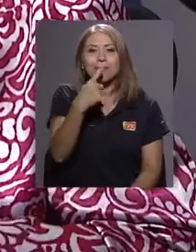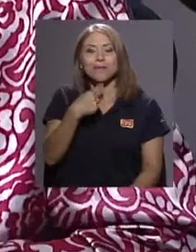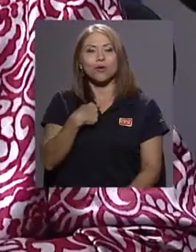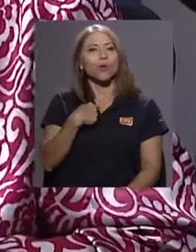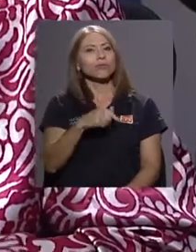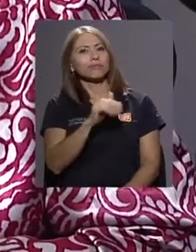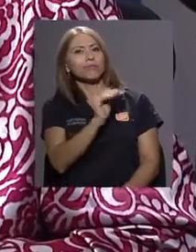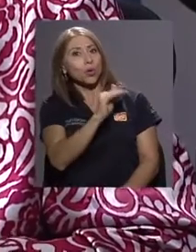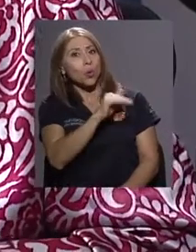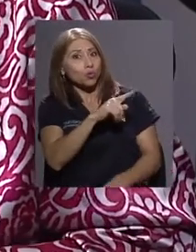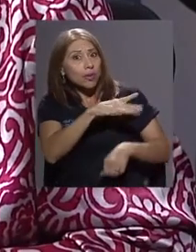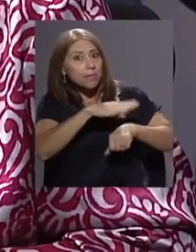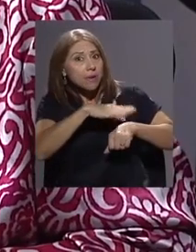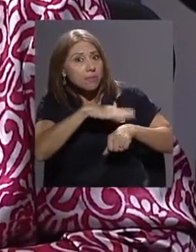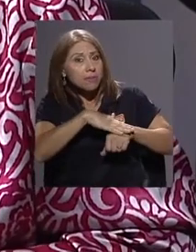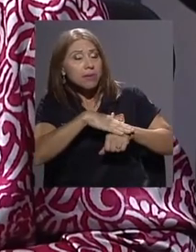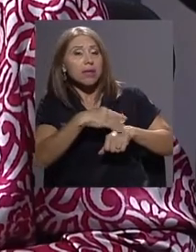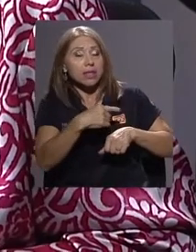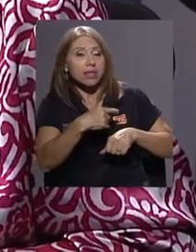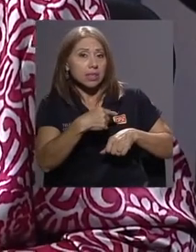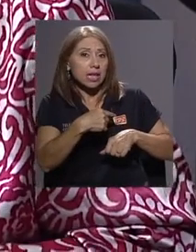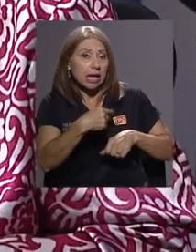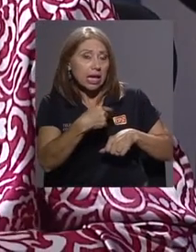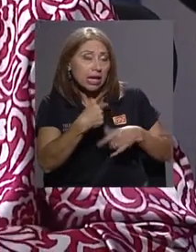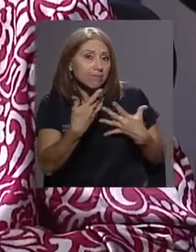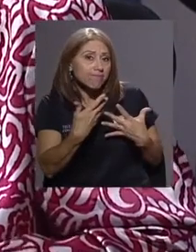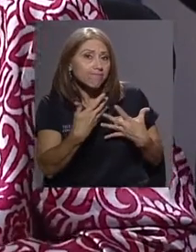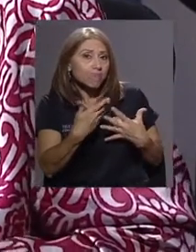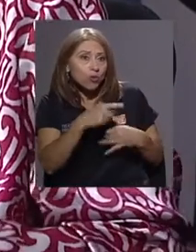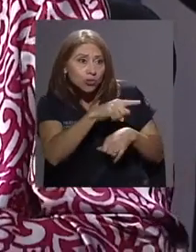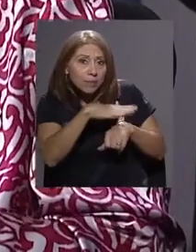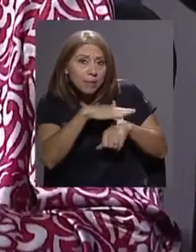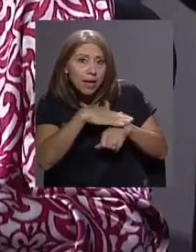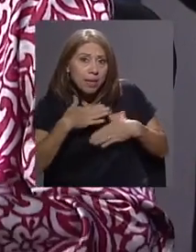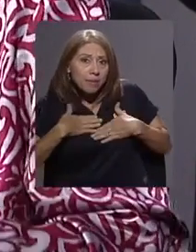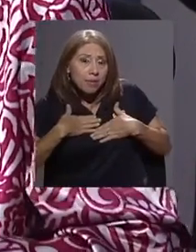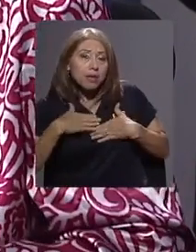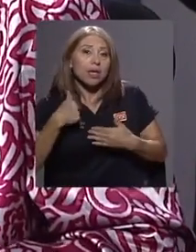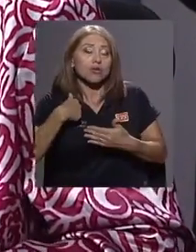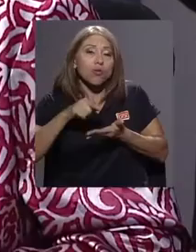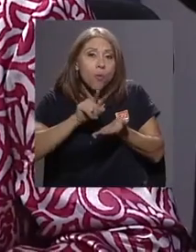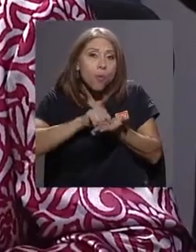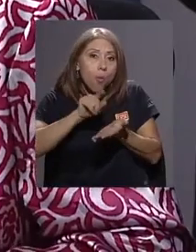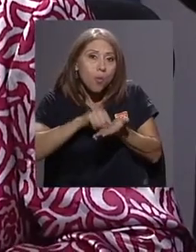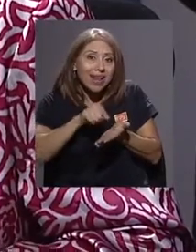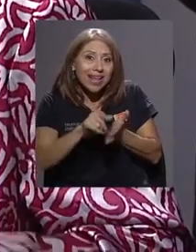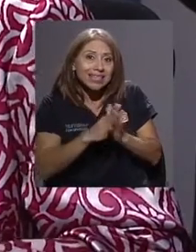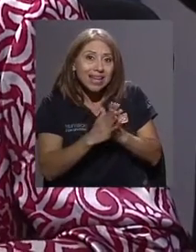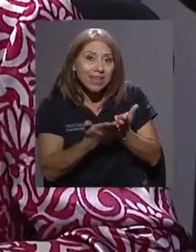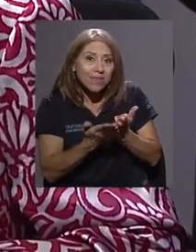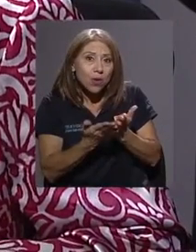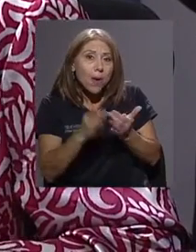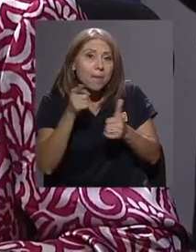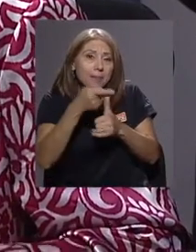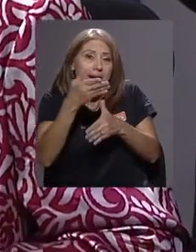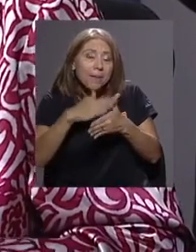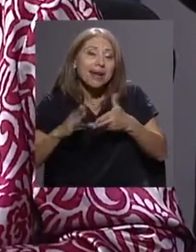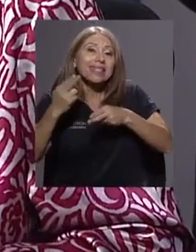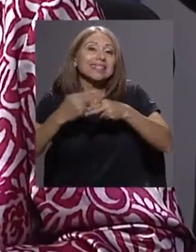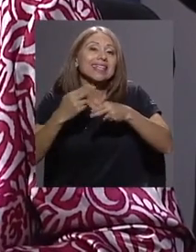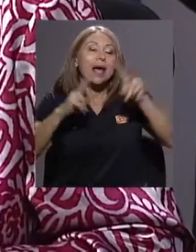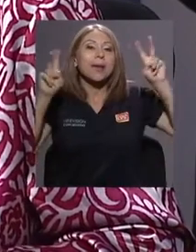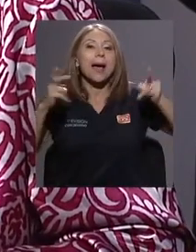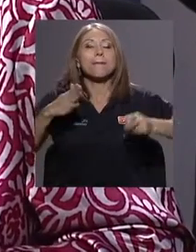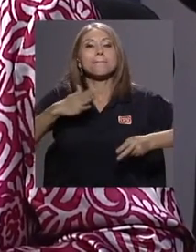usted me daría autorización de escribir de publicar este libro esa primera parte se llama